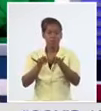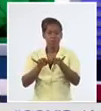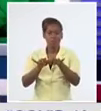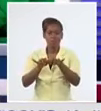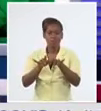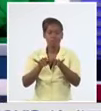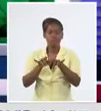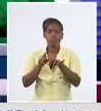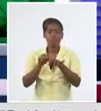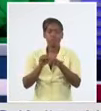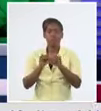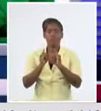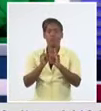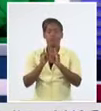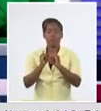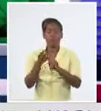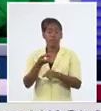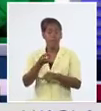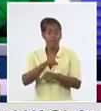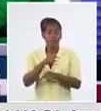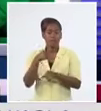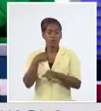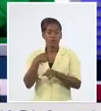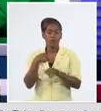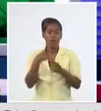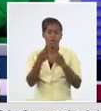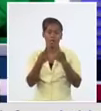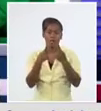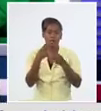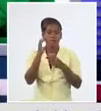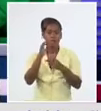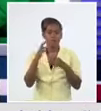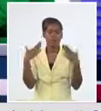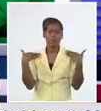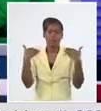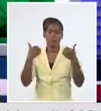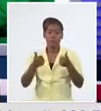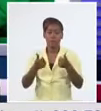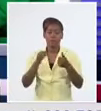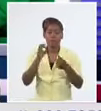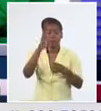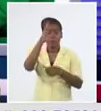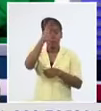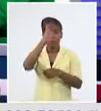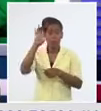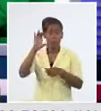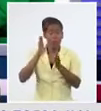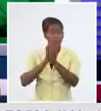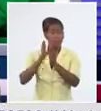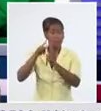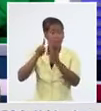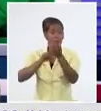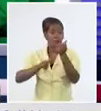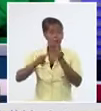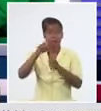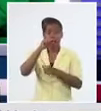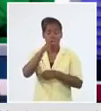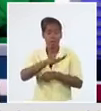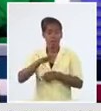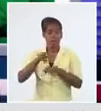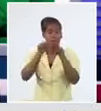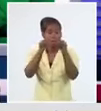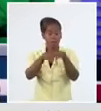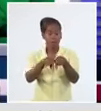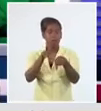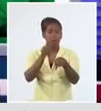Ayer hablando con el director del pediátrico de Matanzas, un excelente profesional y pediatra, el doctor José nos daba su apreciación